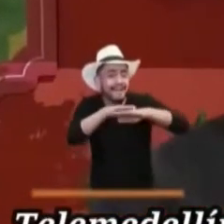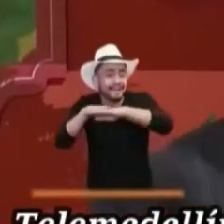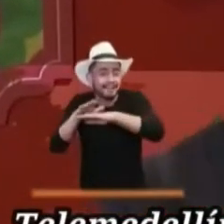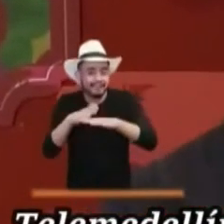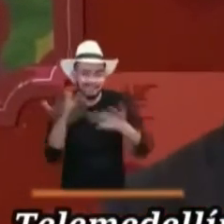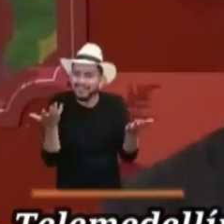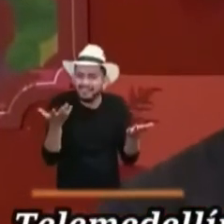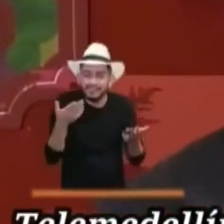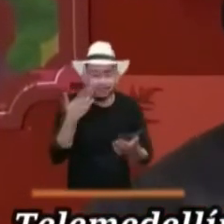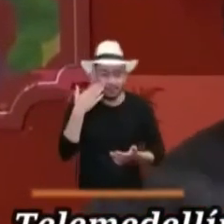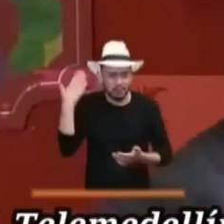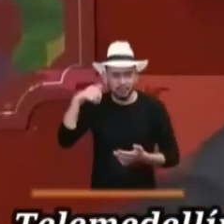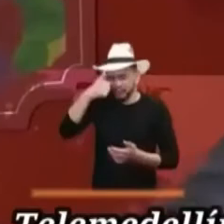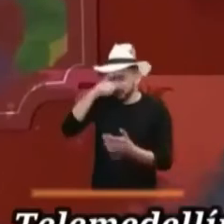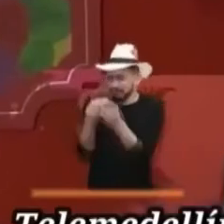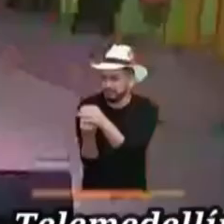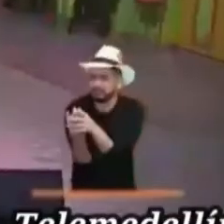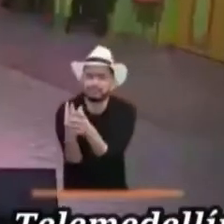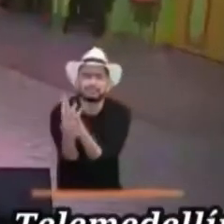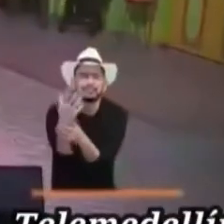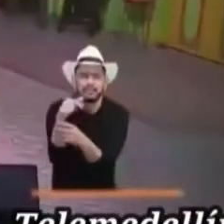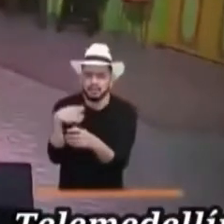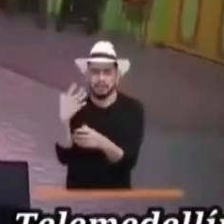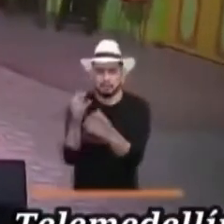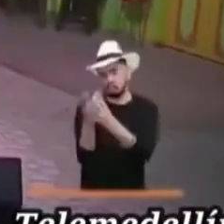domingo que llegué a casa borracho.